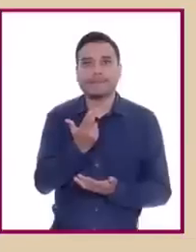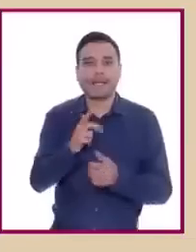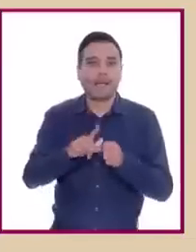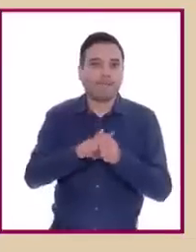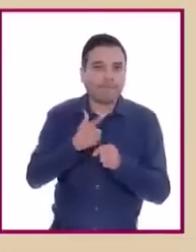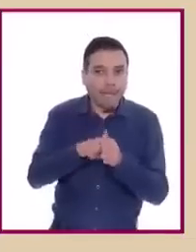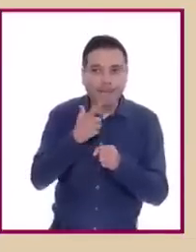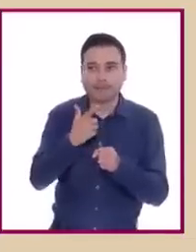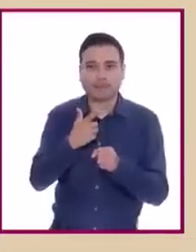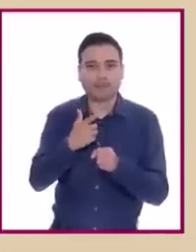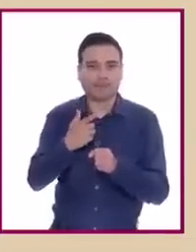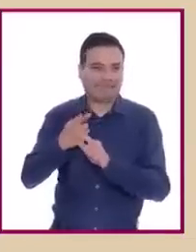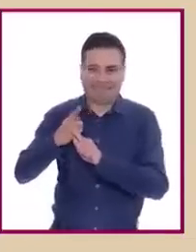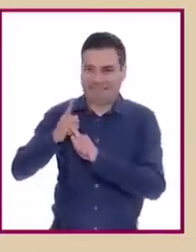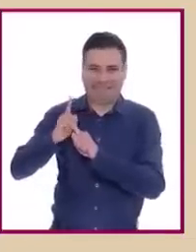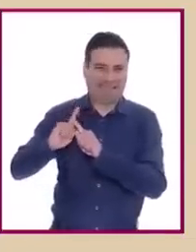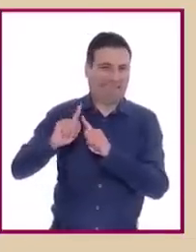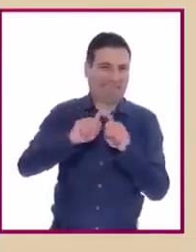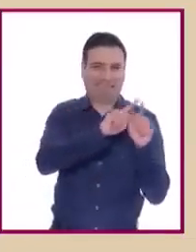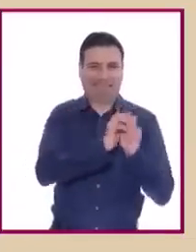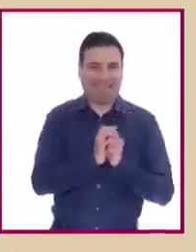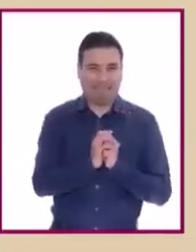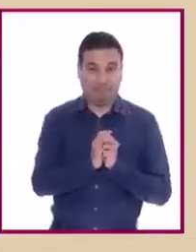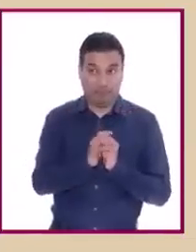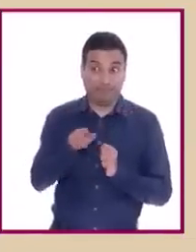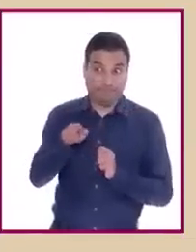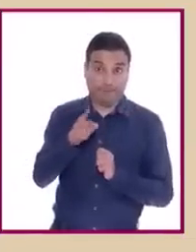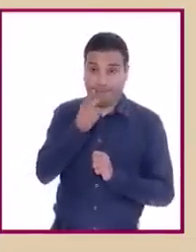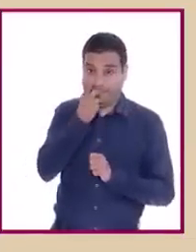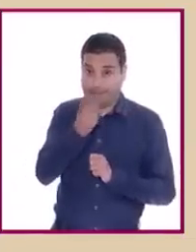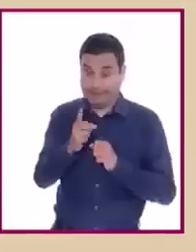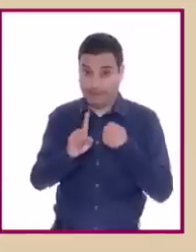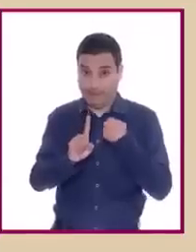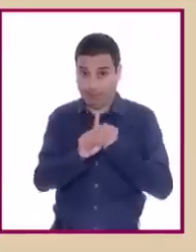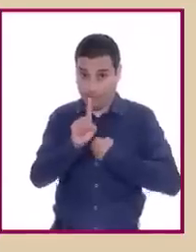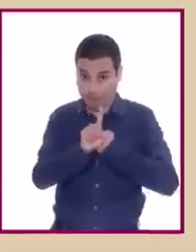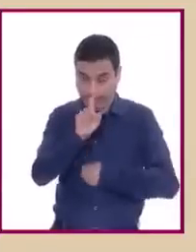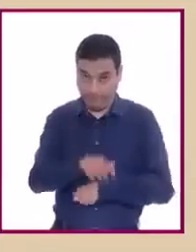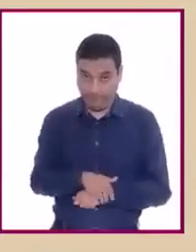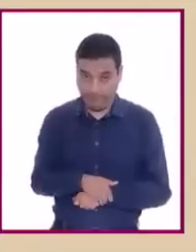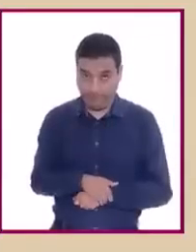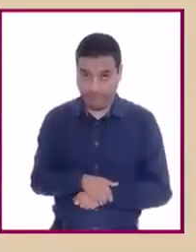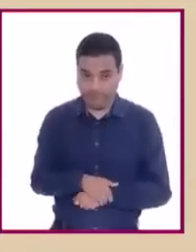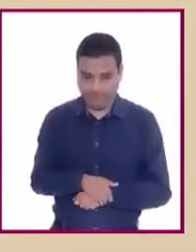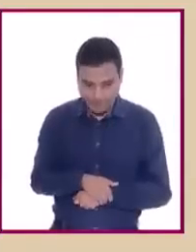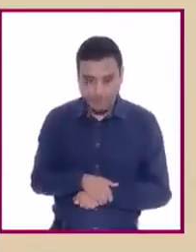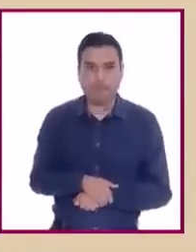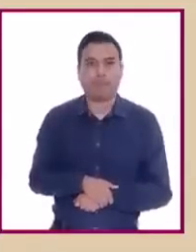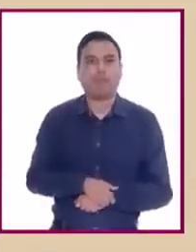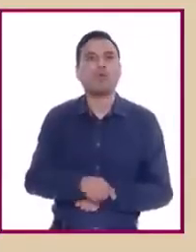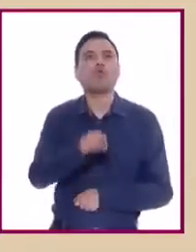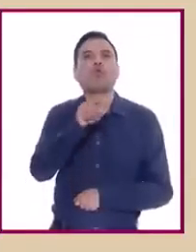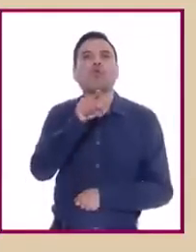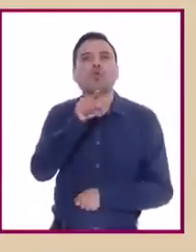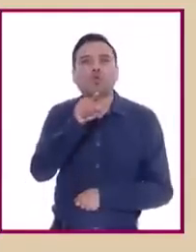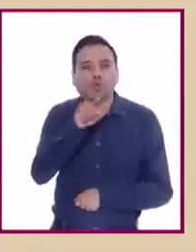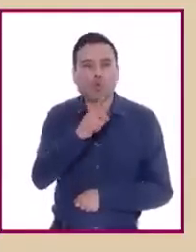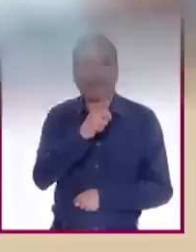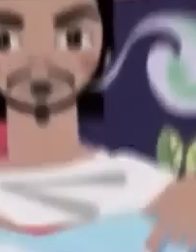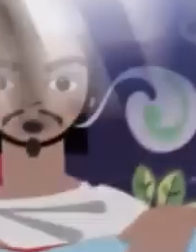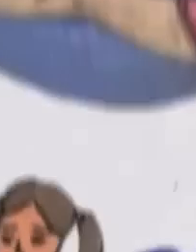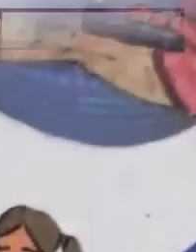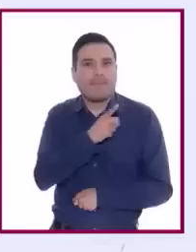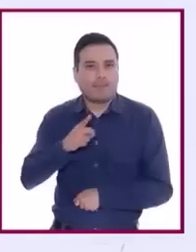a partir de esta situación se plantea la indagación y comenzamos con el desarrollo de las habilidades